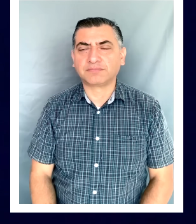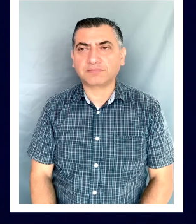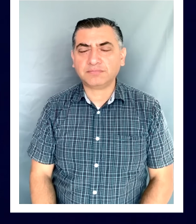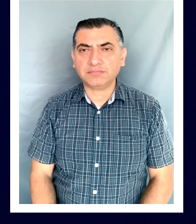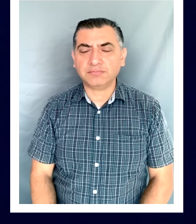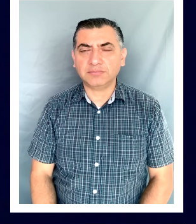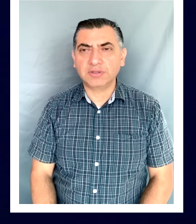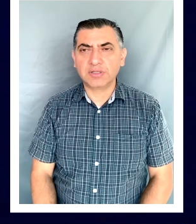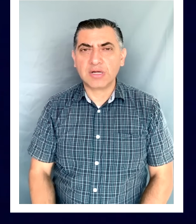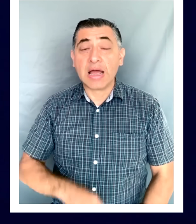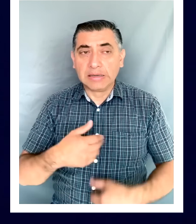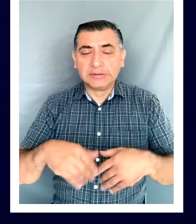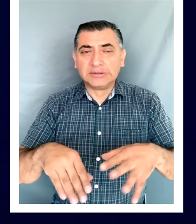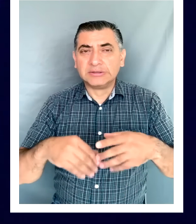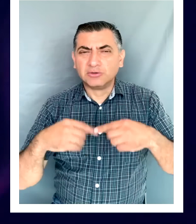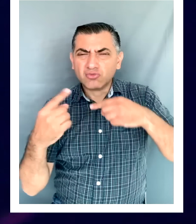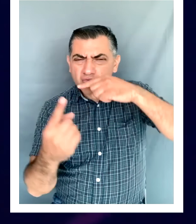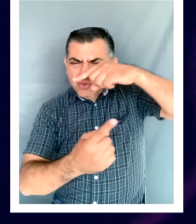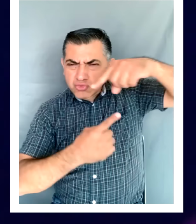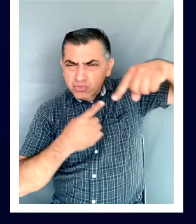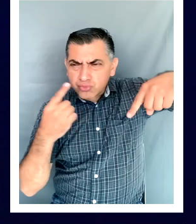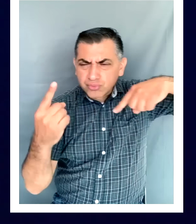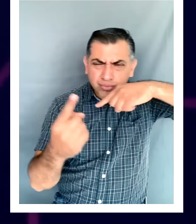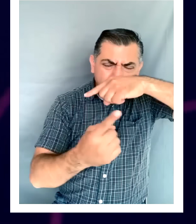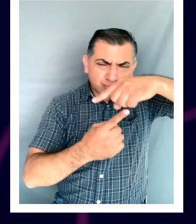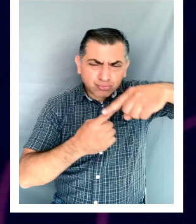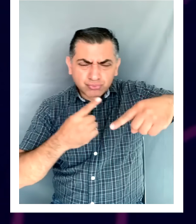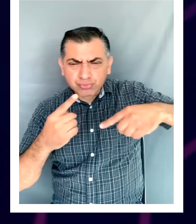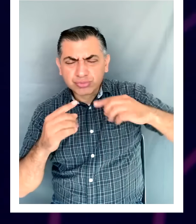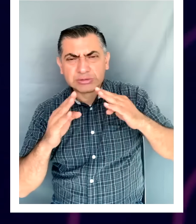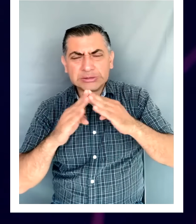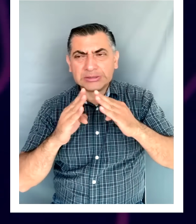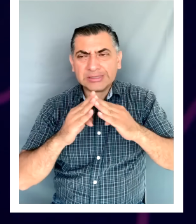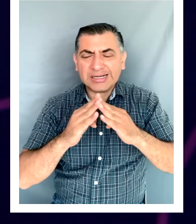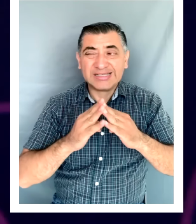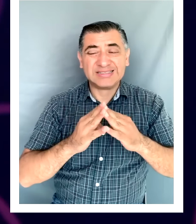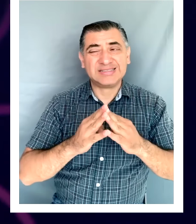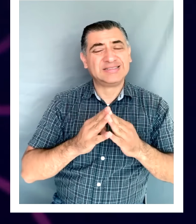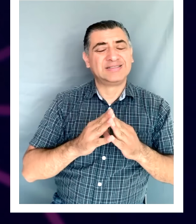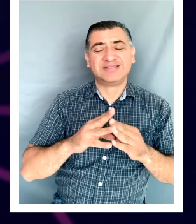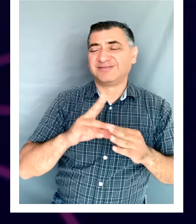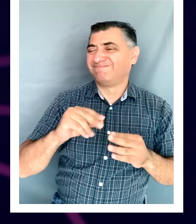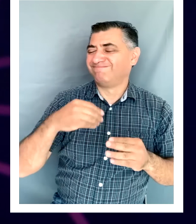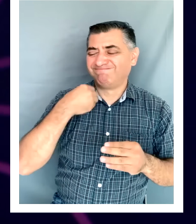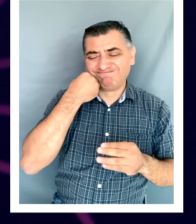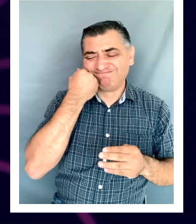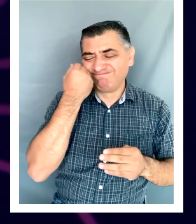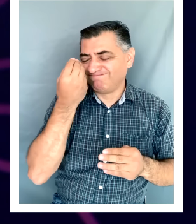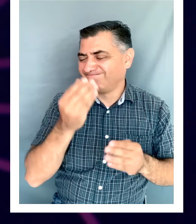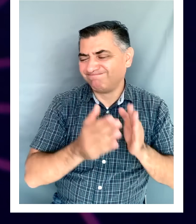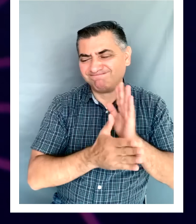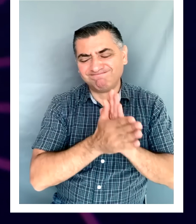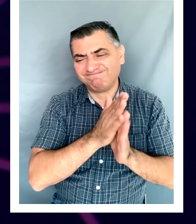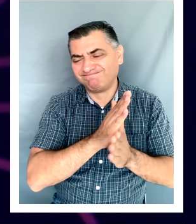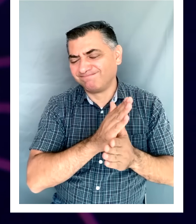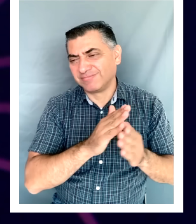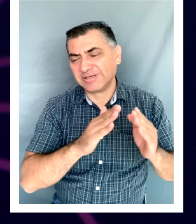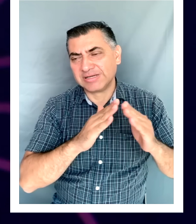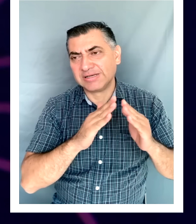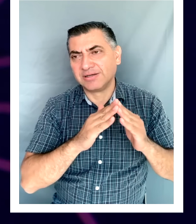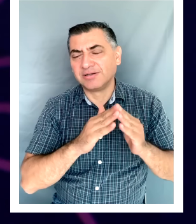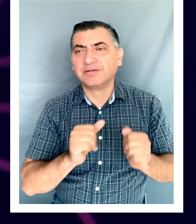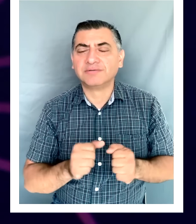piénsa en un momento por eso tienes que ser una persona que ame profundamente y especialmente que ames a su esposa a su madre